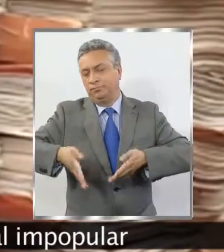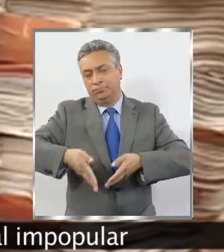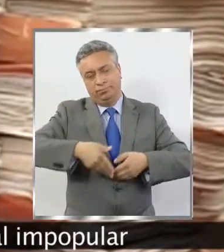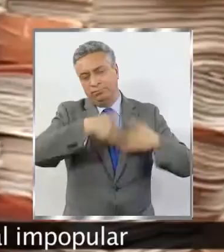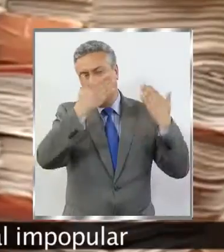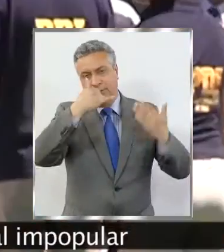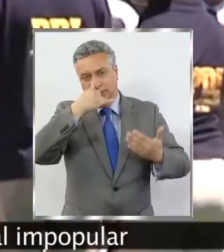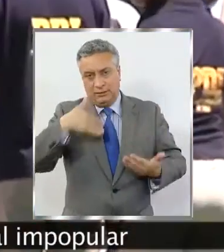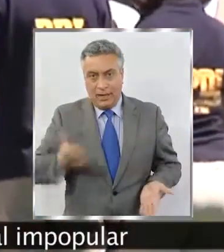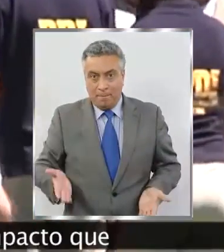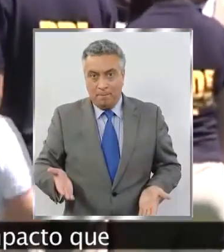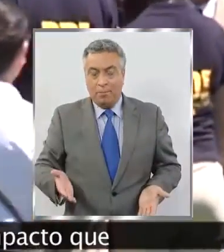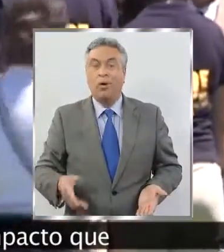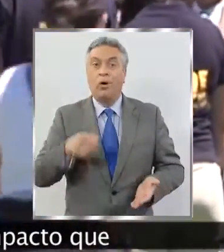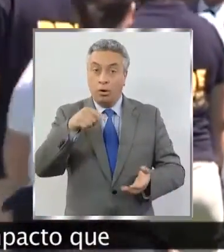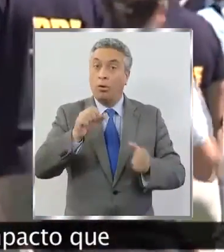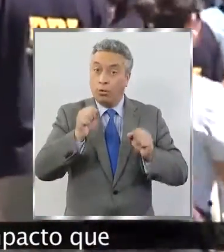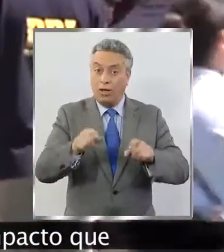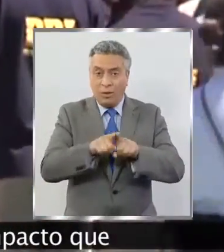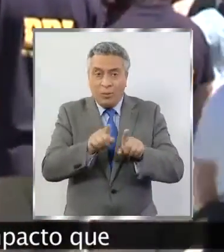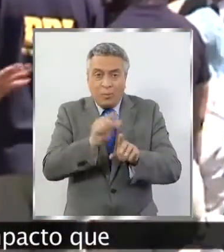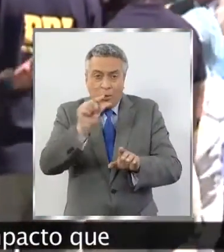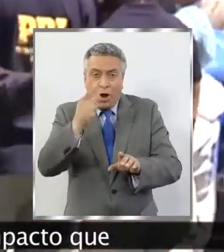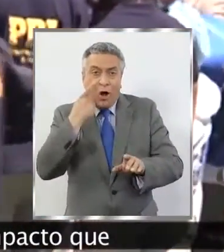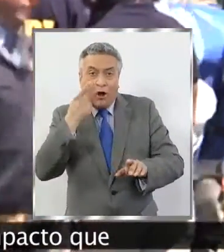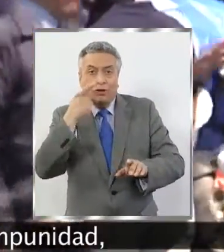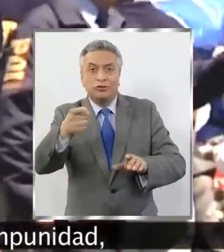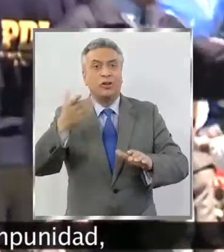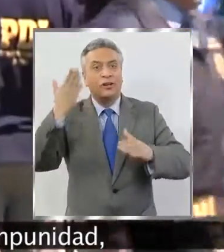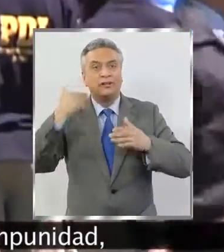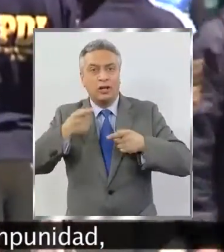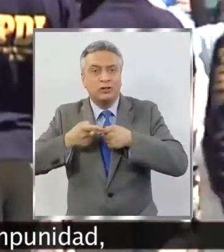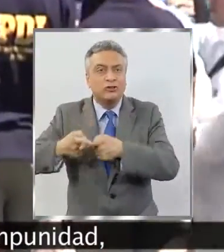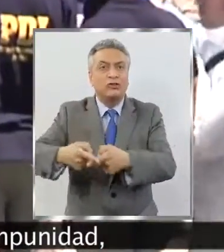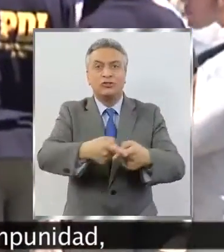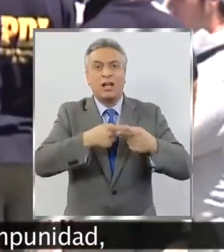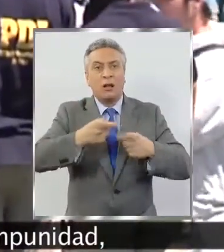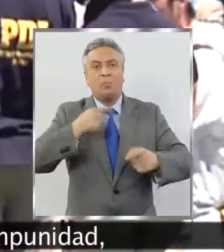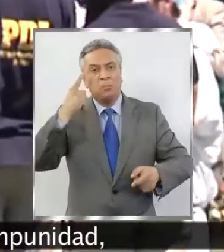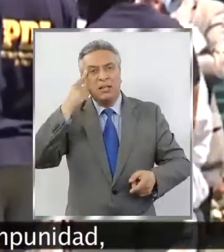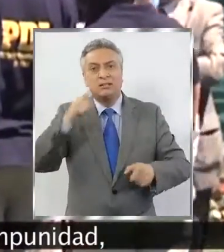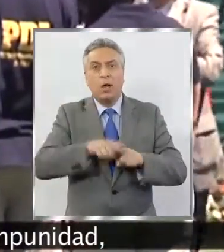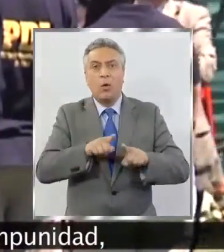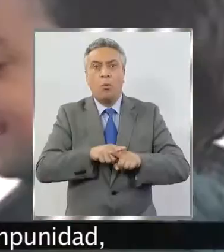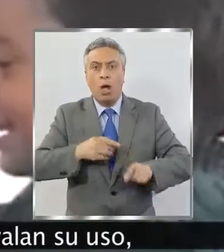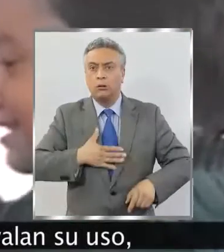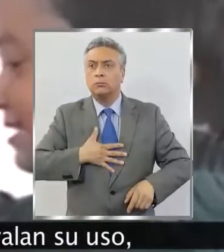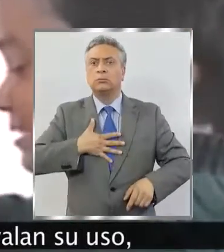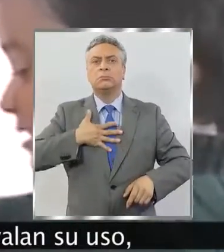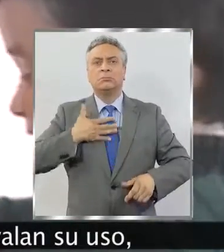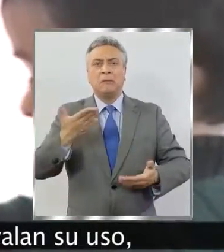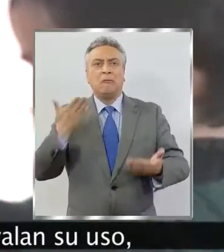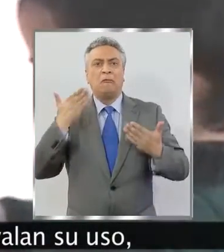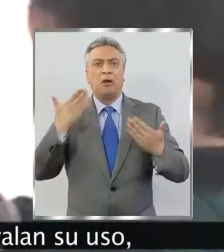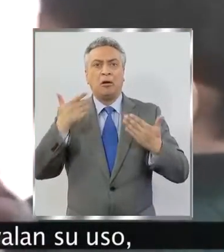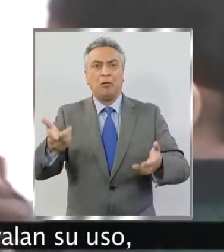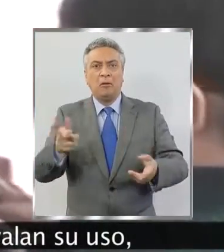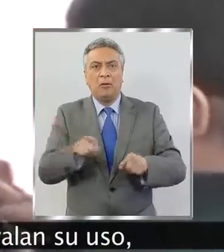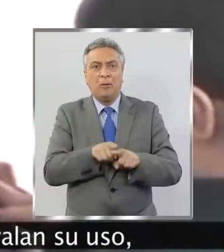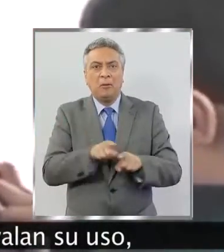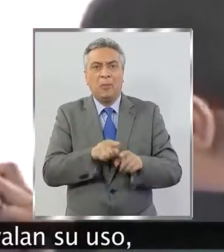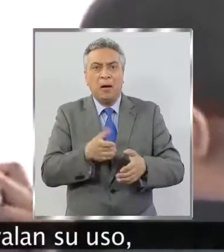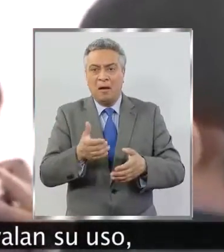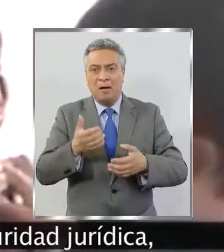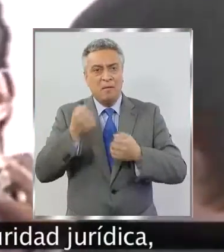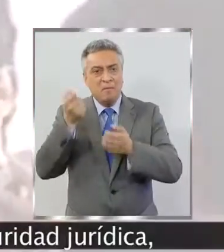una figura penal impopular a nivel social, debido al impacto que conlleva la sensación de impunidad. Sin embargo, los expertos apoyan